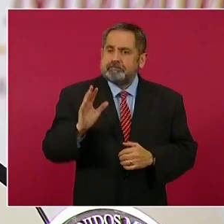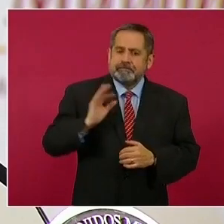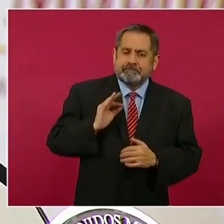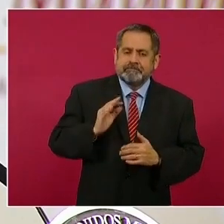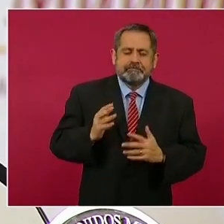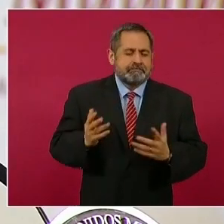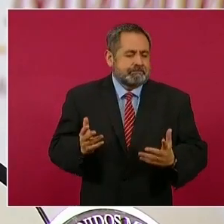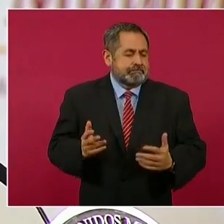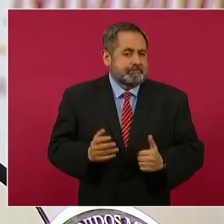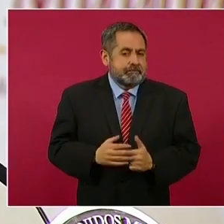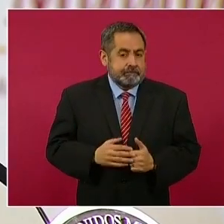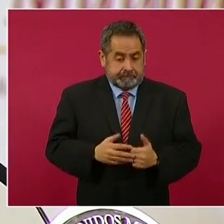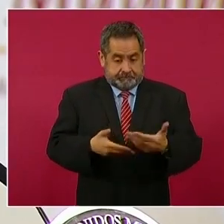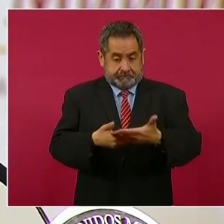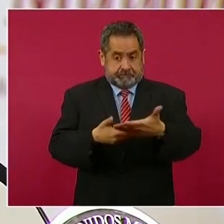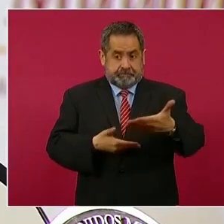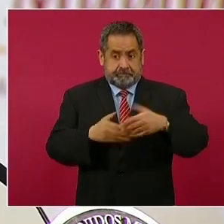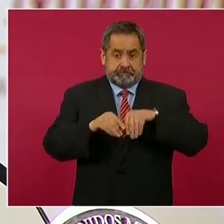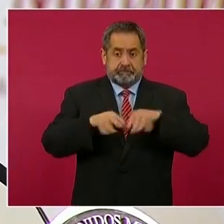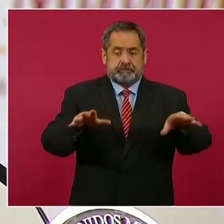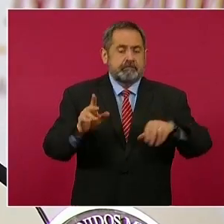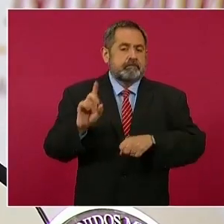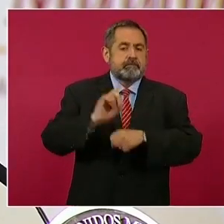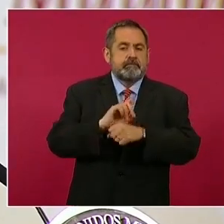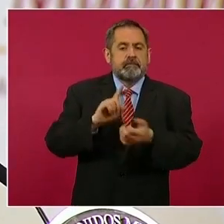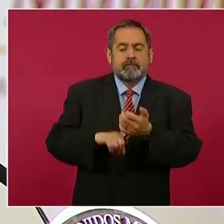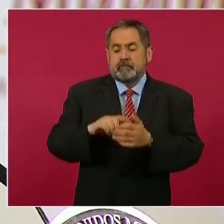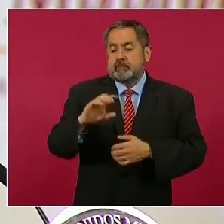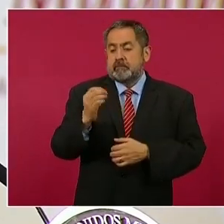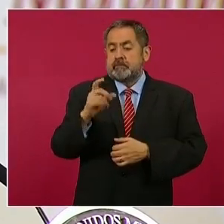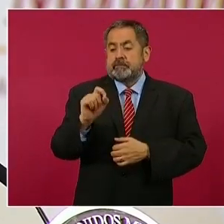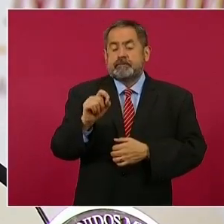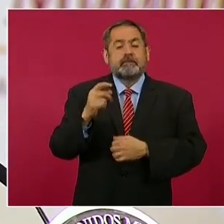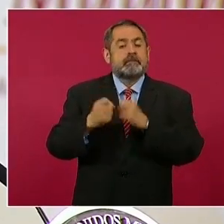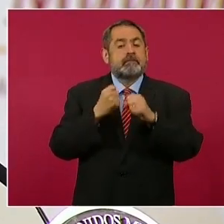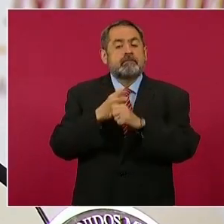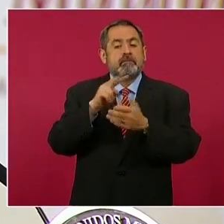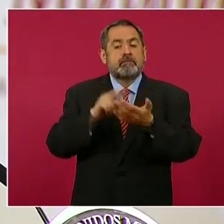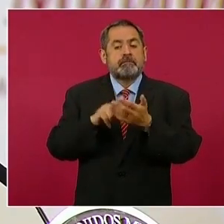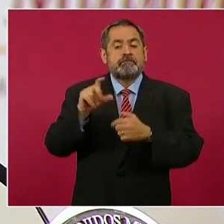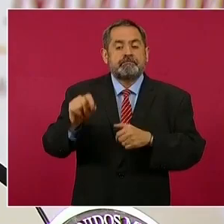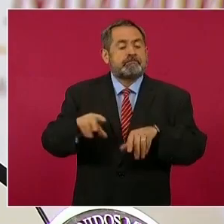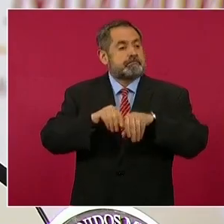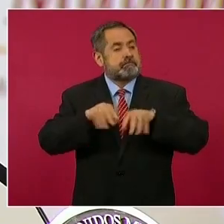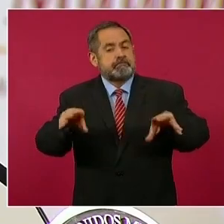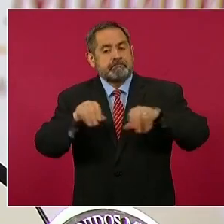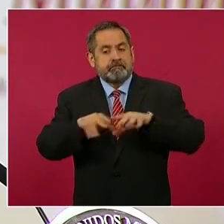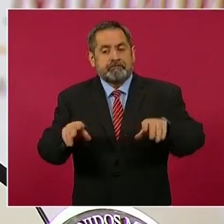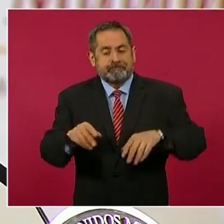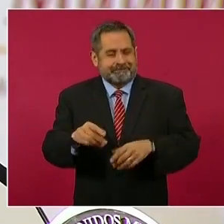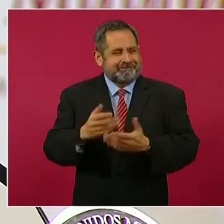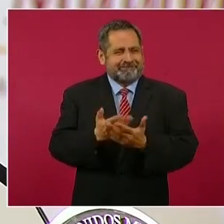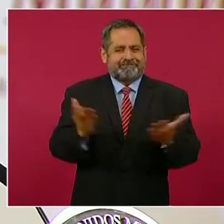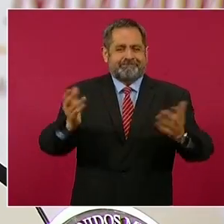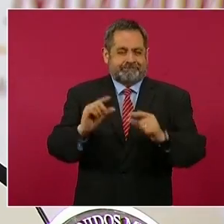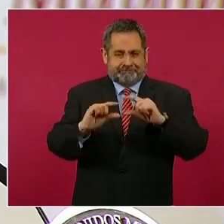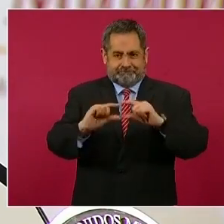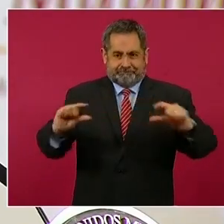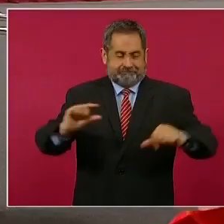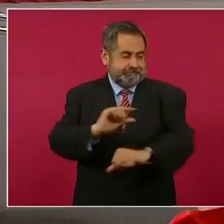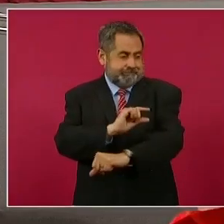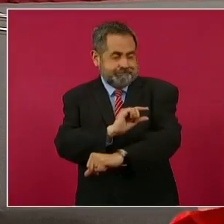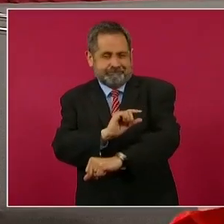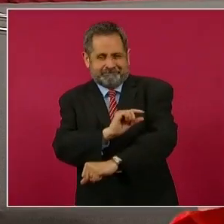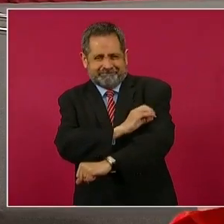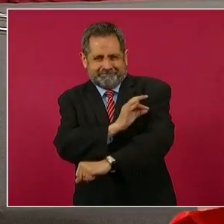este documento se publicó por primera vez el 20 de octubre de 2020, cuando empezaron a ser accesibles las vacunas. Tuvo